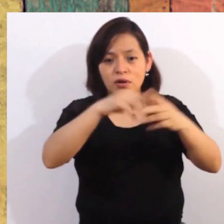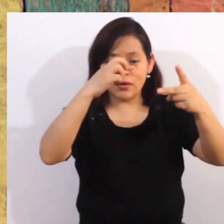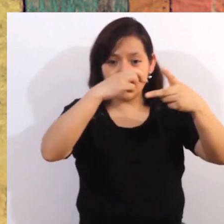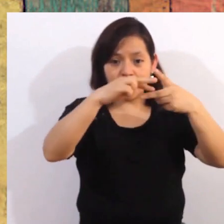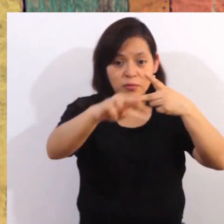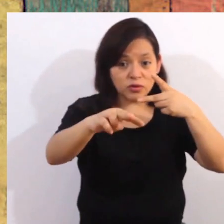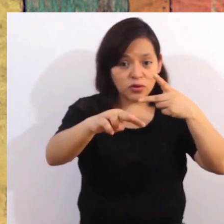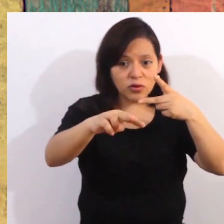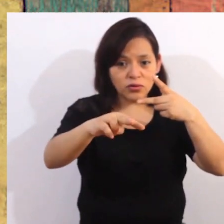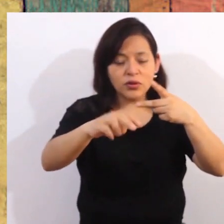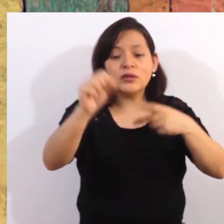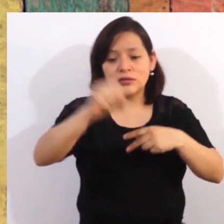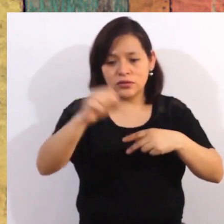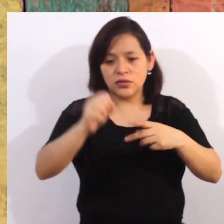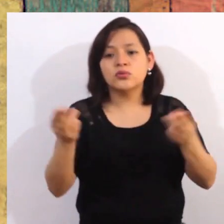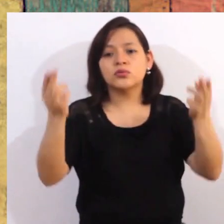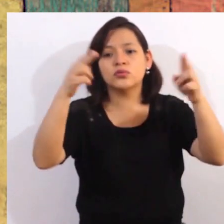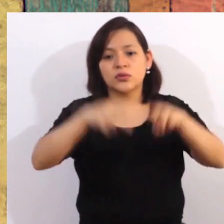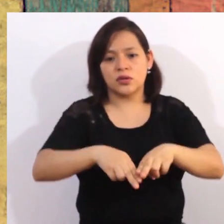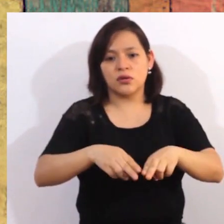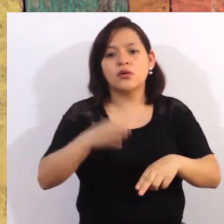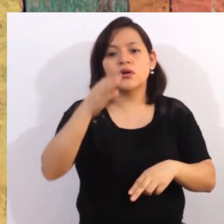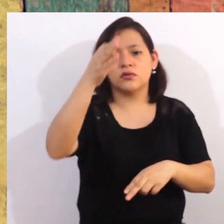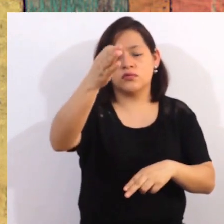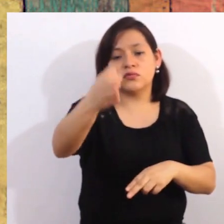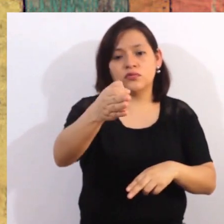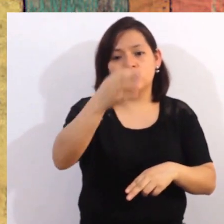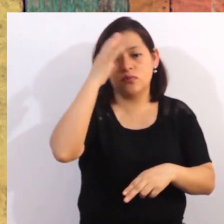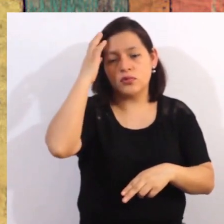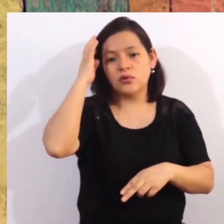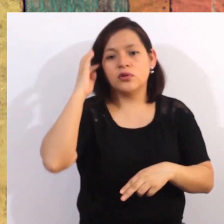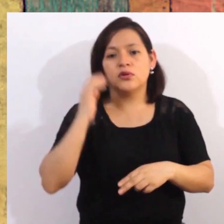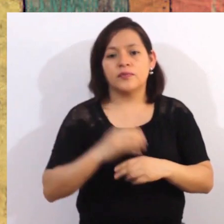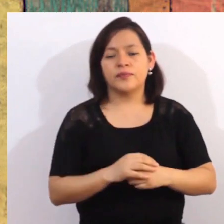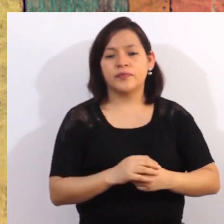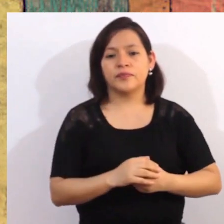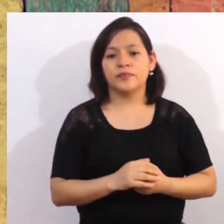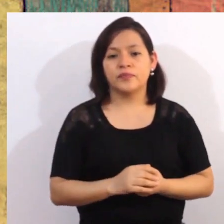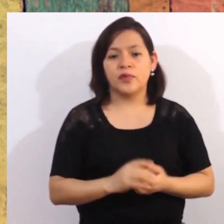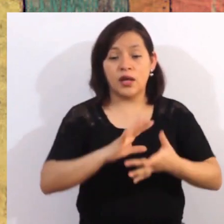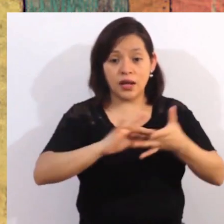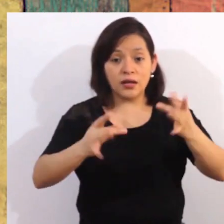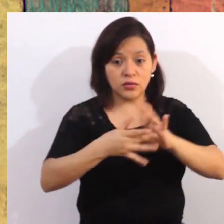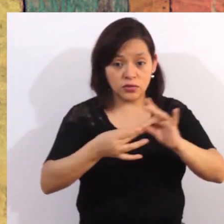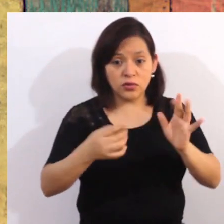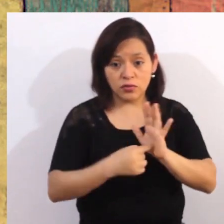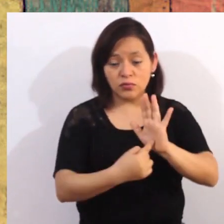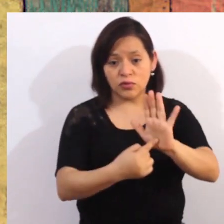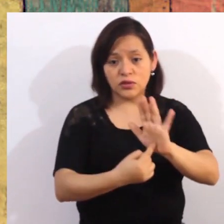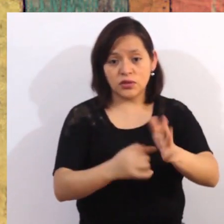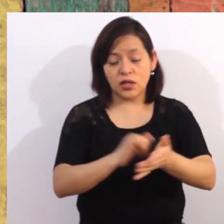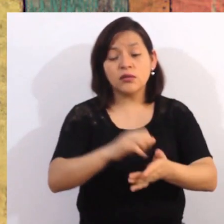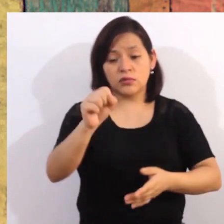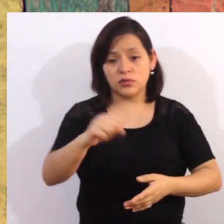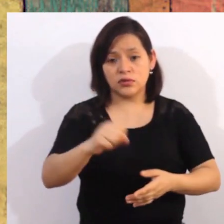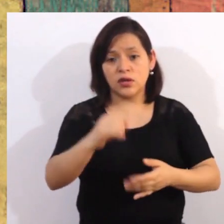persa, y Jerjes entonces se retiró y se vio obligado a volver a su sector. Y bueno, la